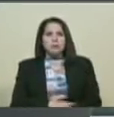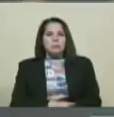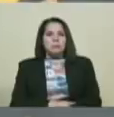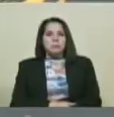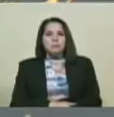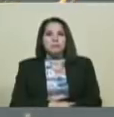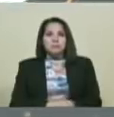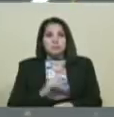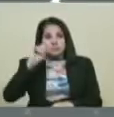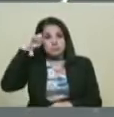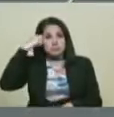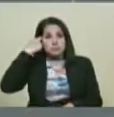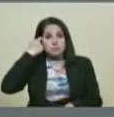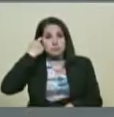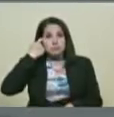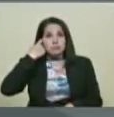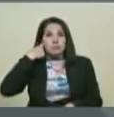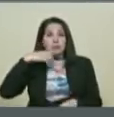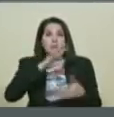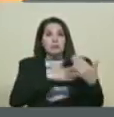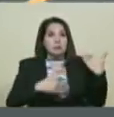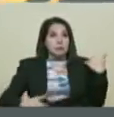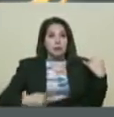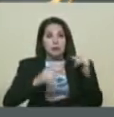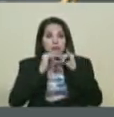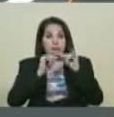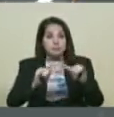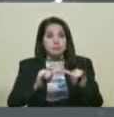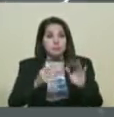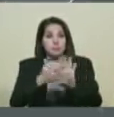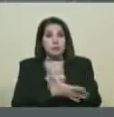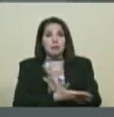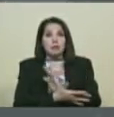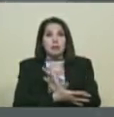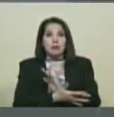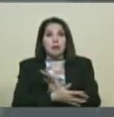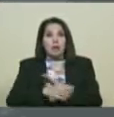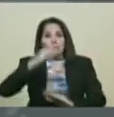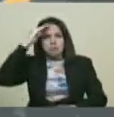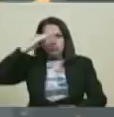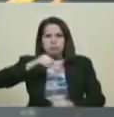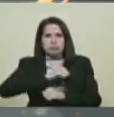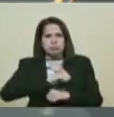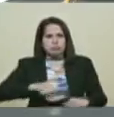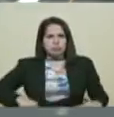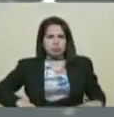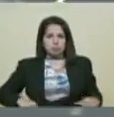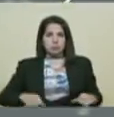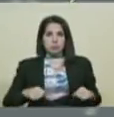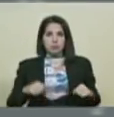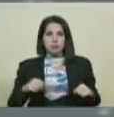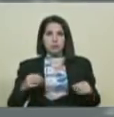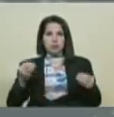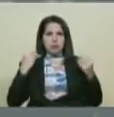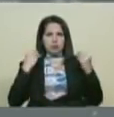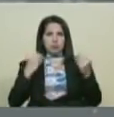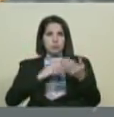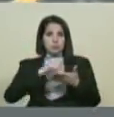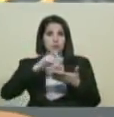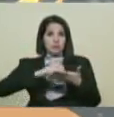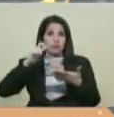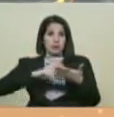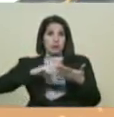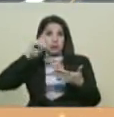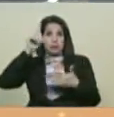Recordemos que el presidente ordenó el plan integral establecido para las Fuerzas Armadas y además de eso se firmó